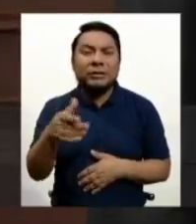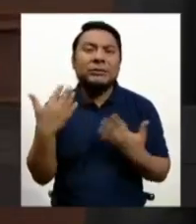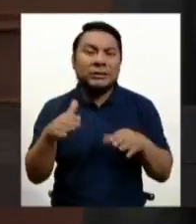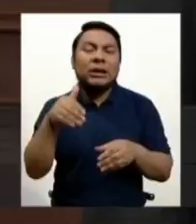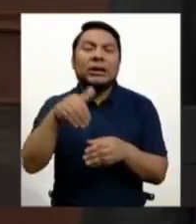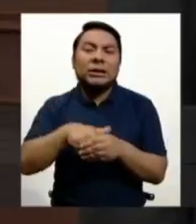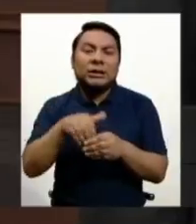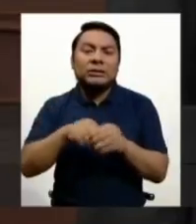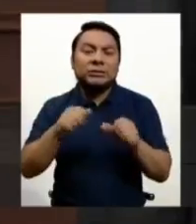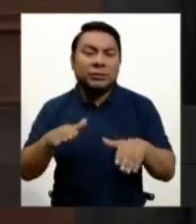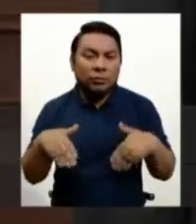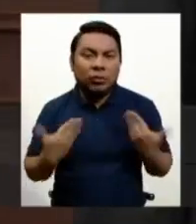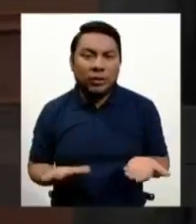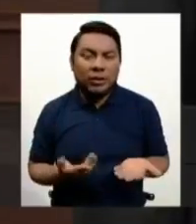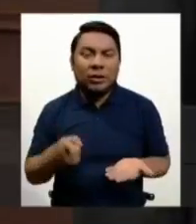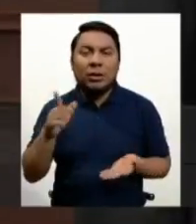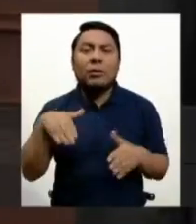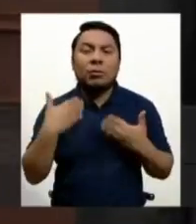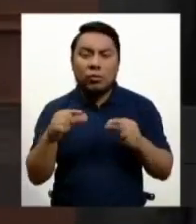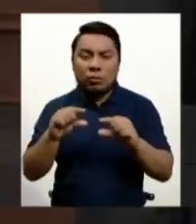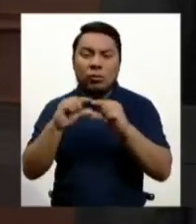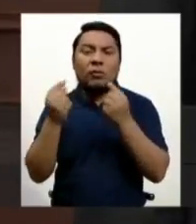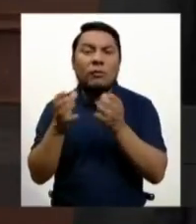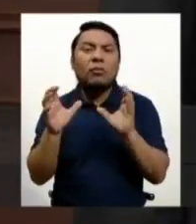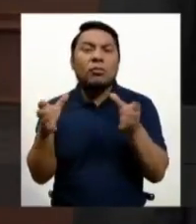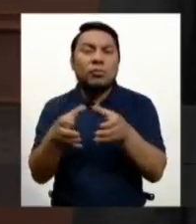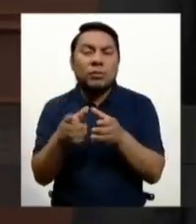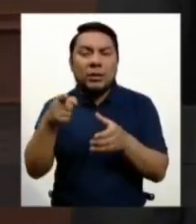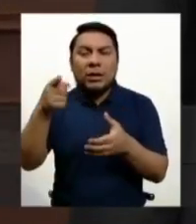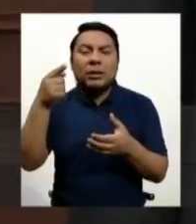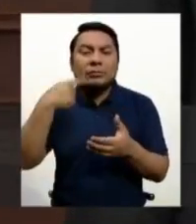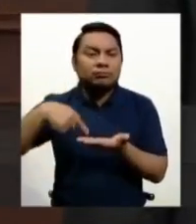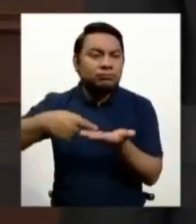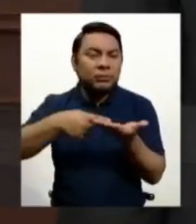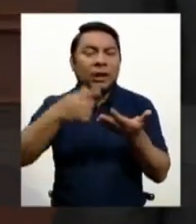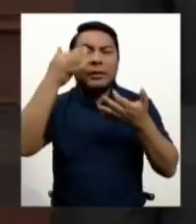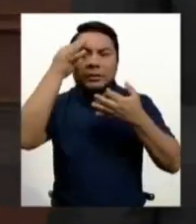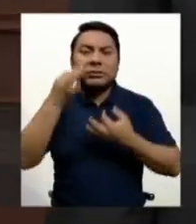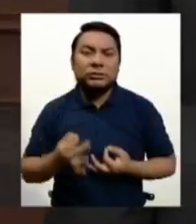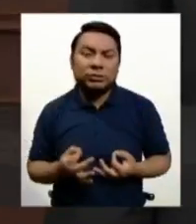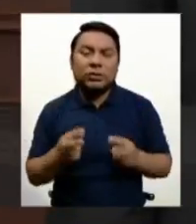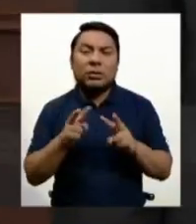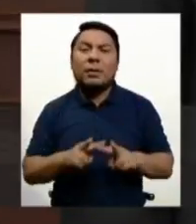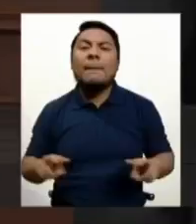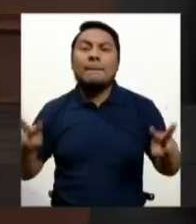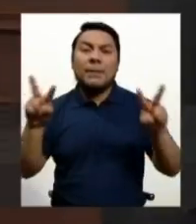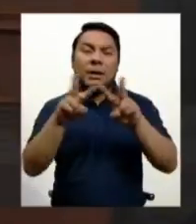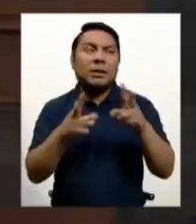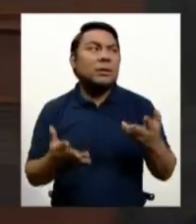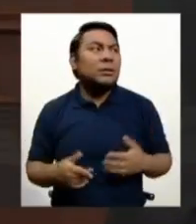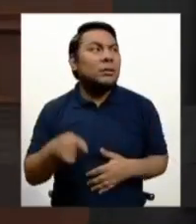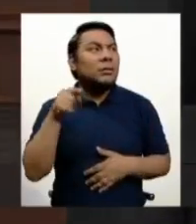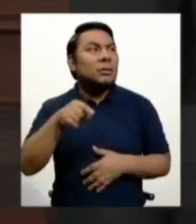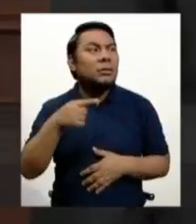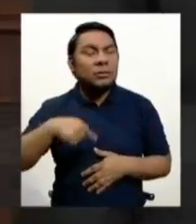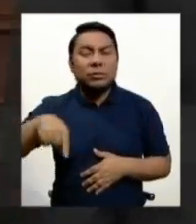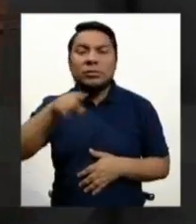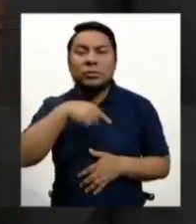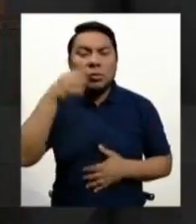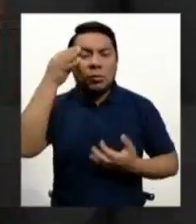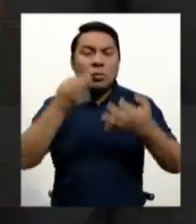de votos para conformar una decisión válida en términos de